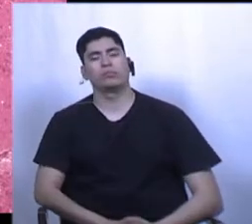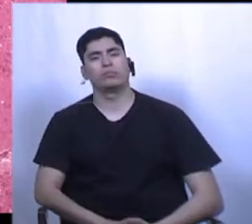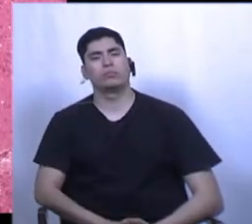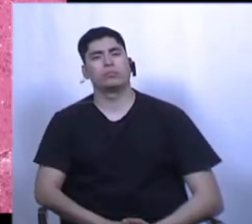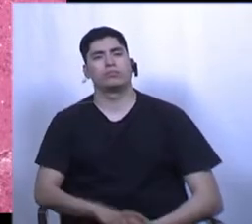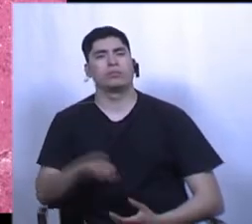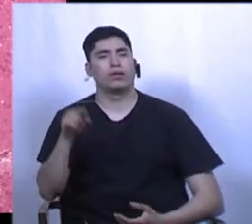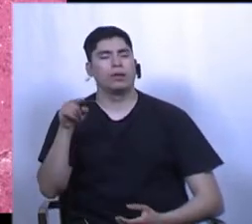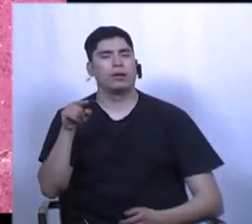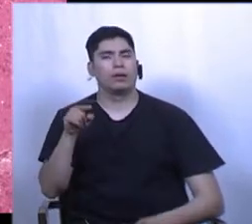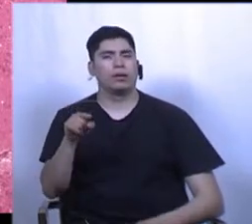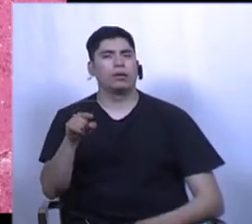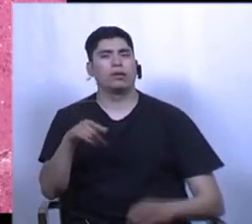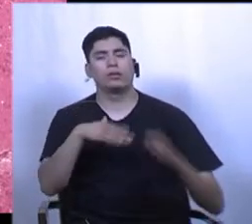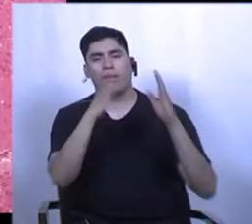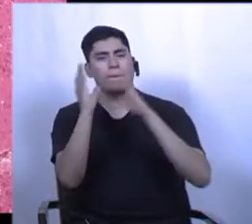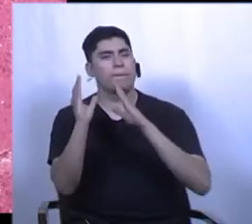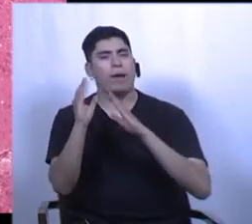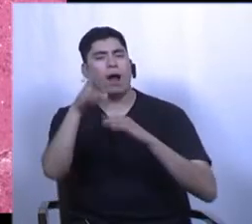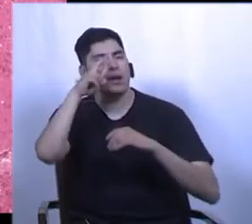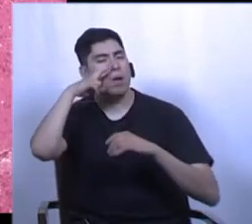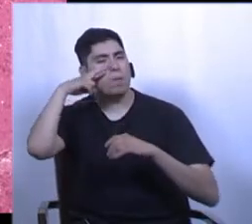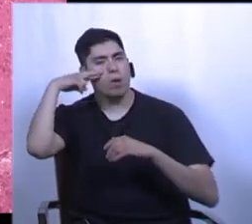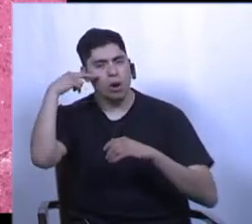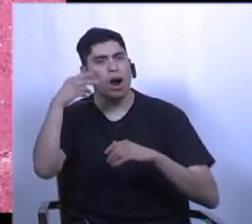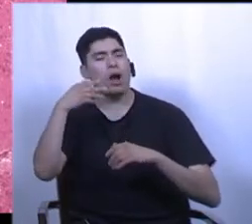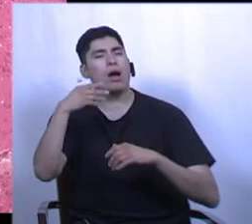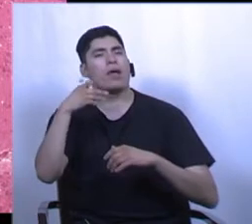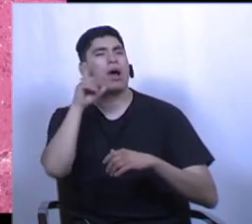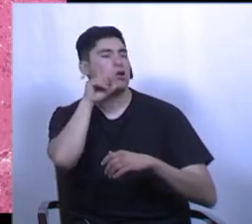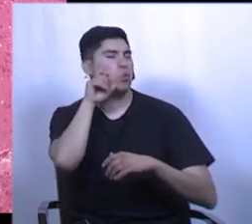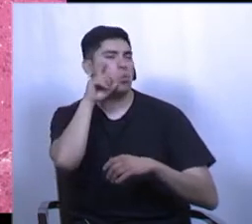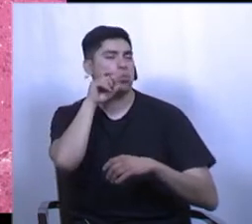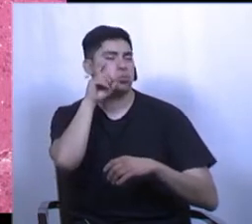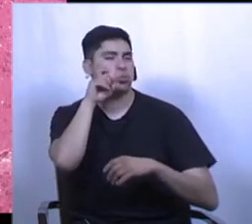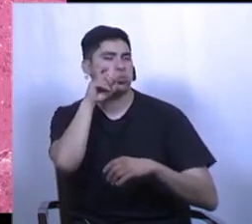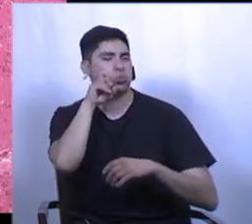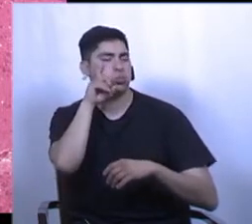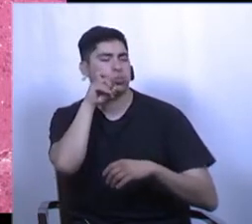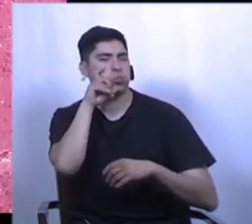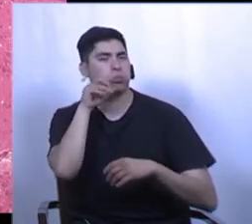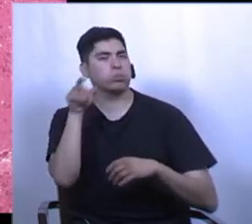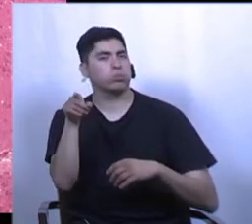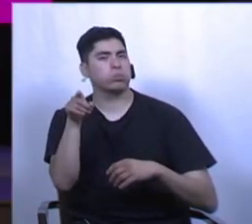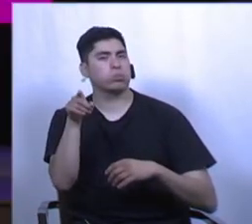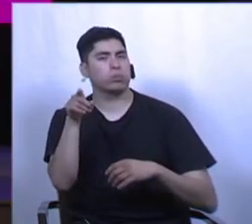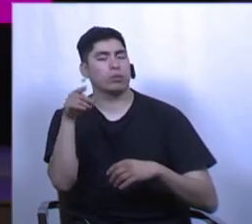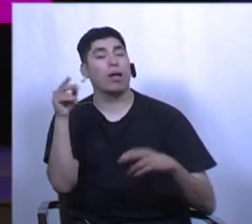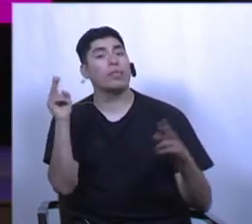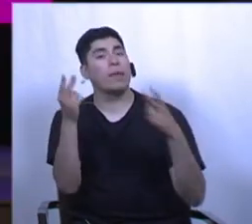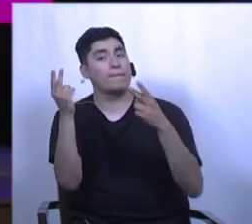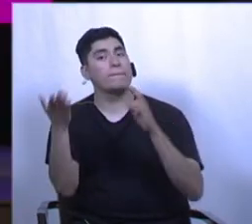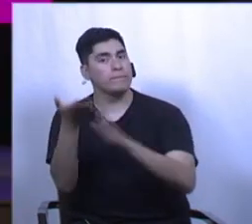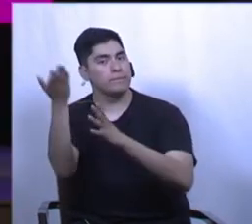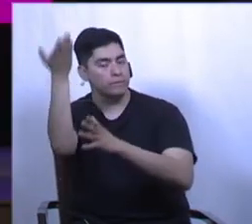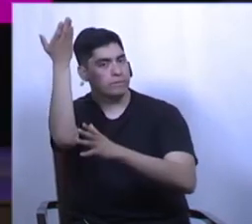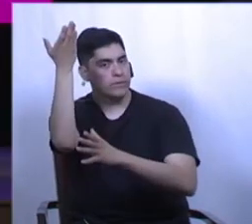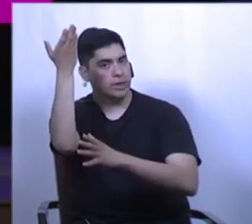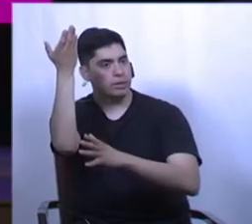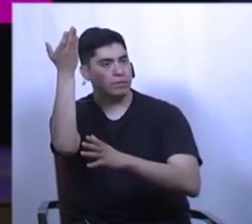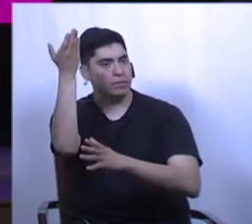Esas partes moradas, rosadas, están vivas.